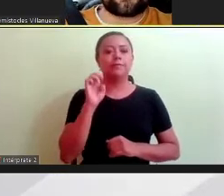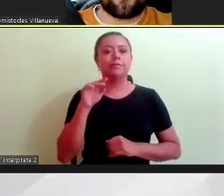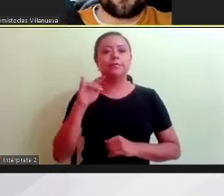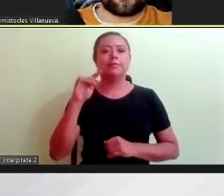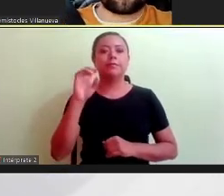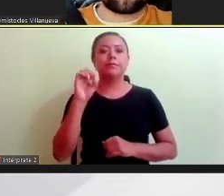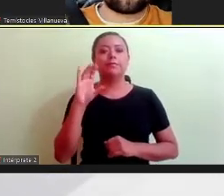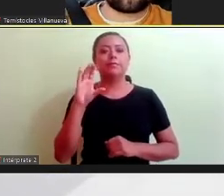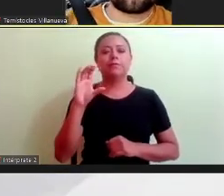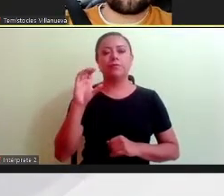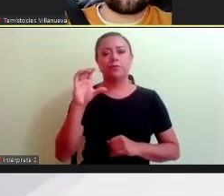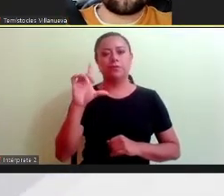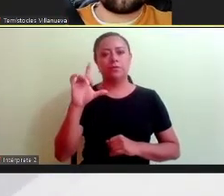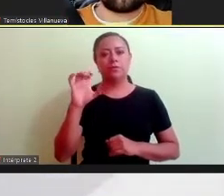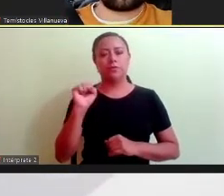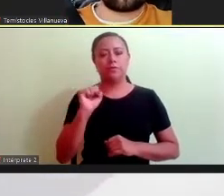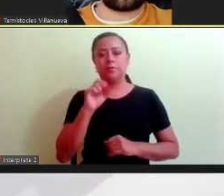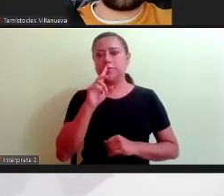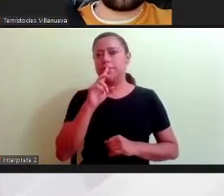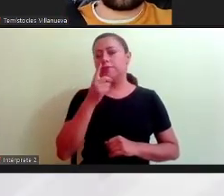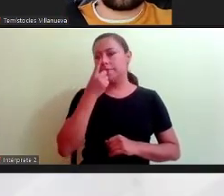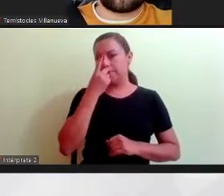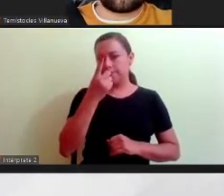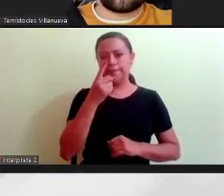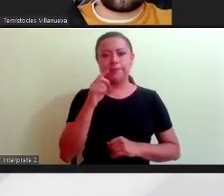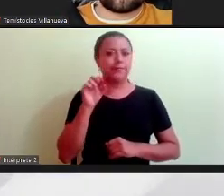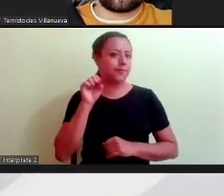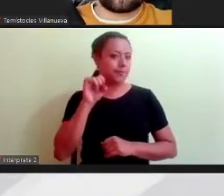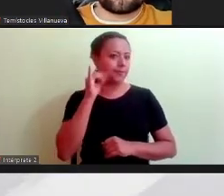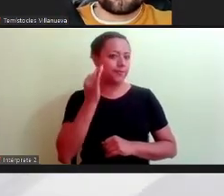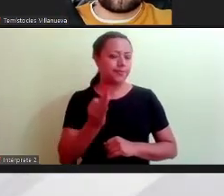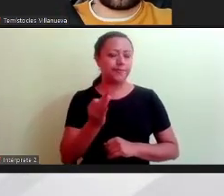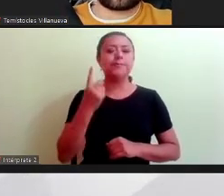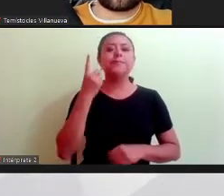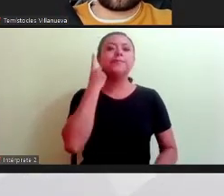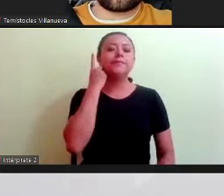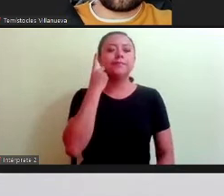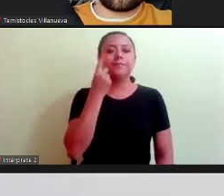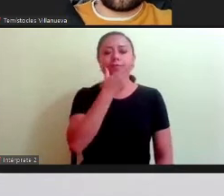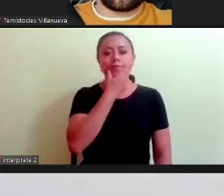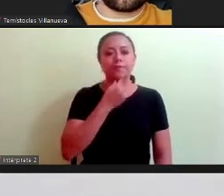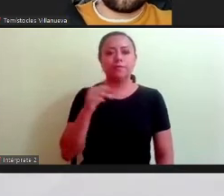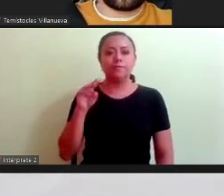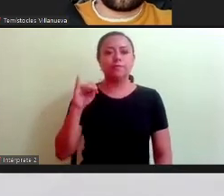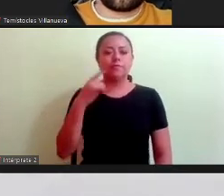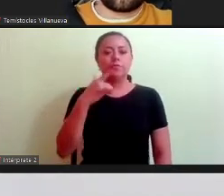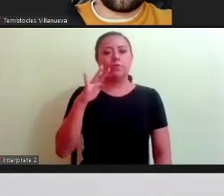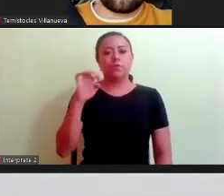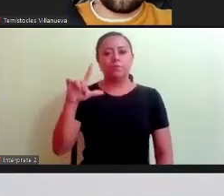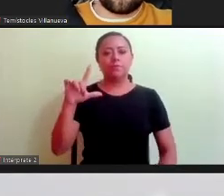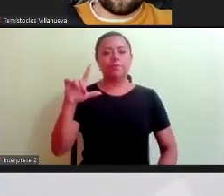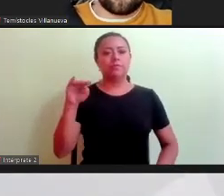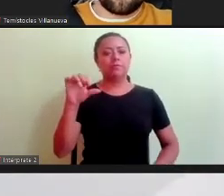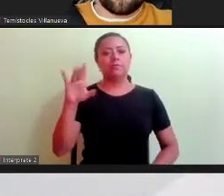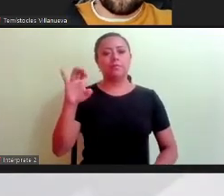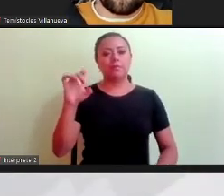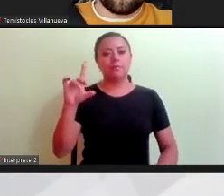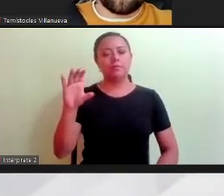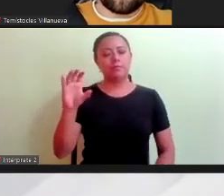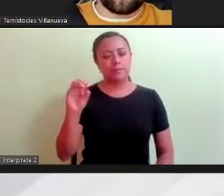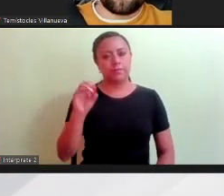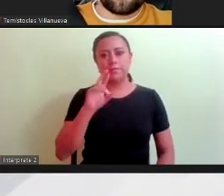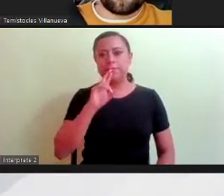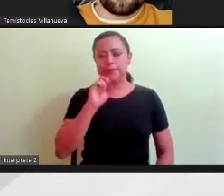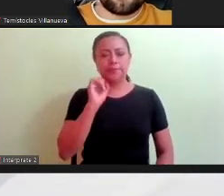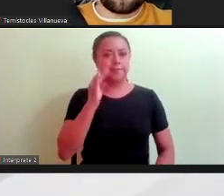Temístocles Villanueva en pro. Diputado Miguel Ángel Macedo Escartín. Miguel Macedo, a favor. Diputada Isabel Guadarrama